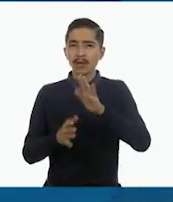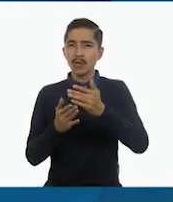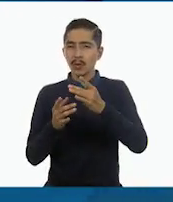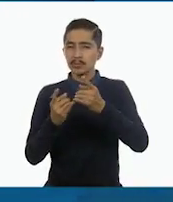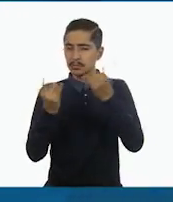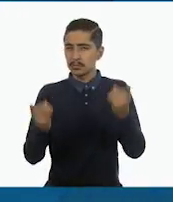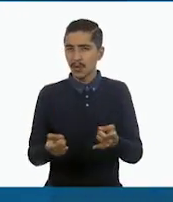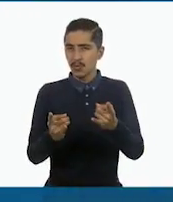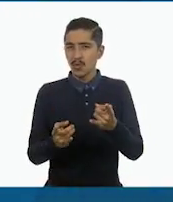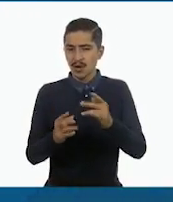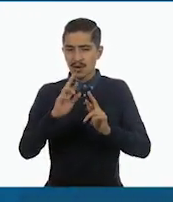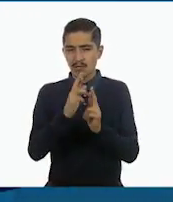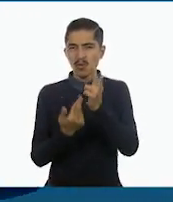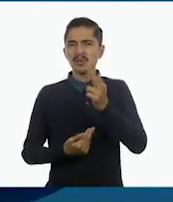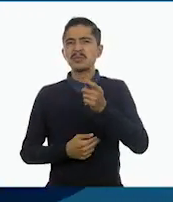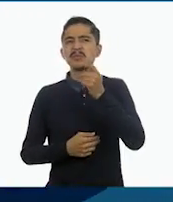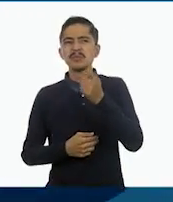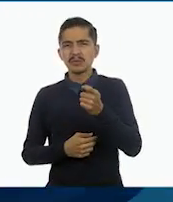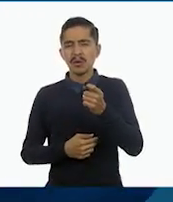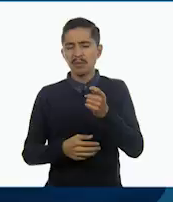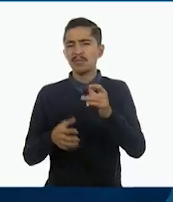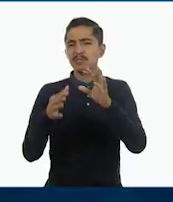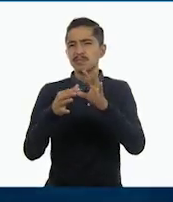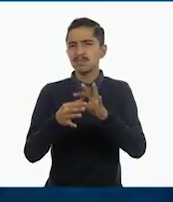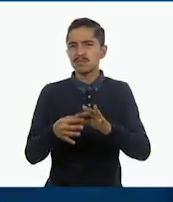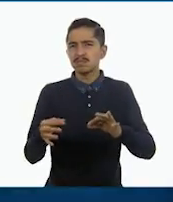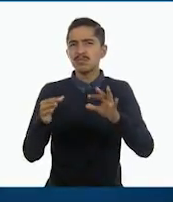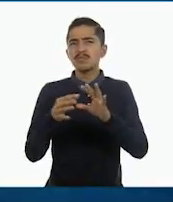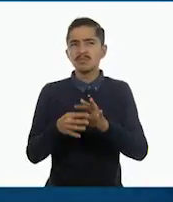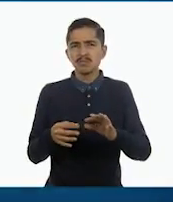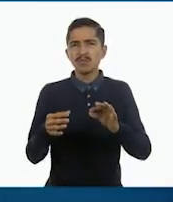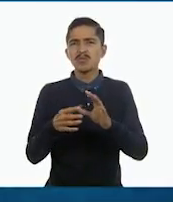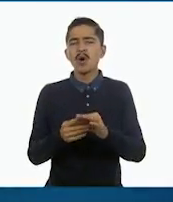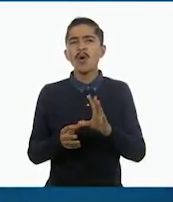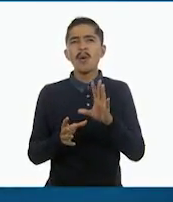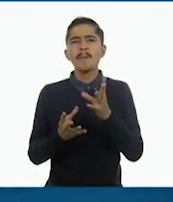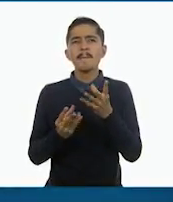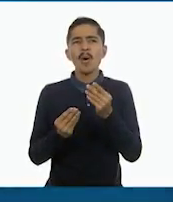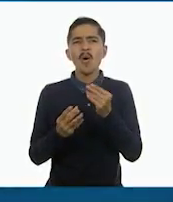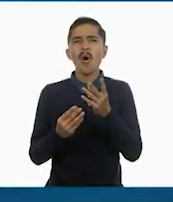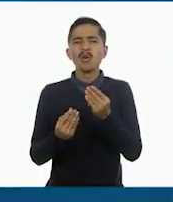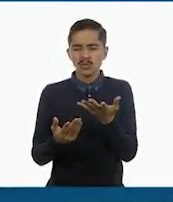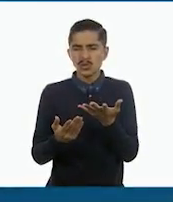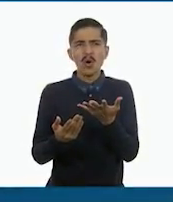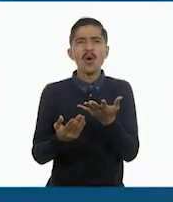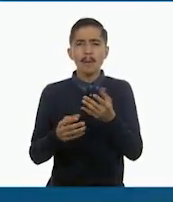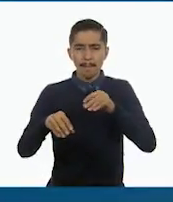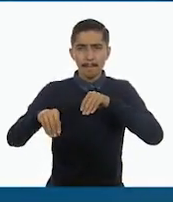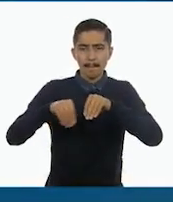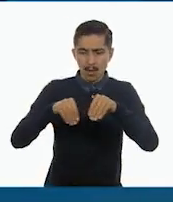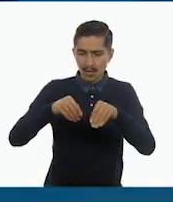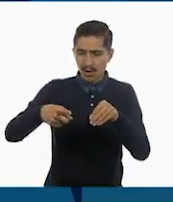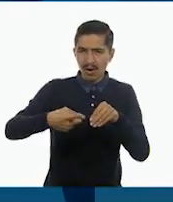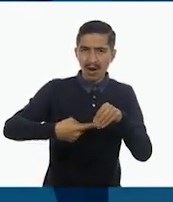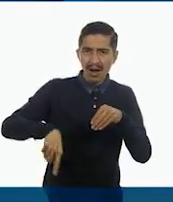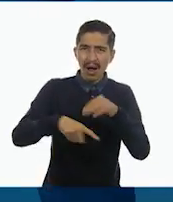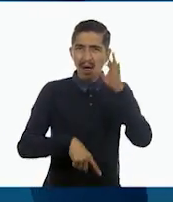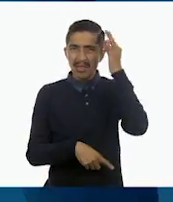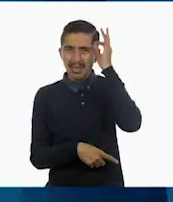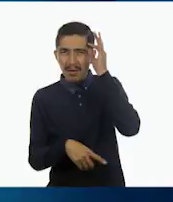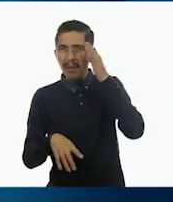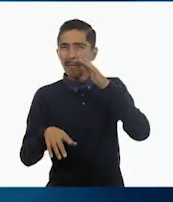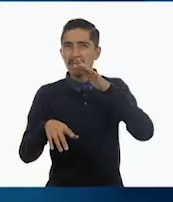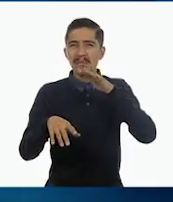revolución, pueden contarse las sangrientas represiones de los movimientos obreros